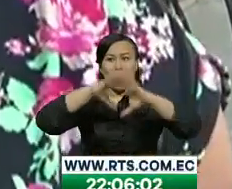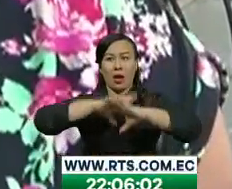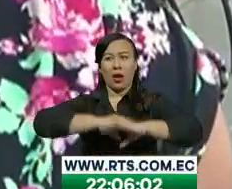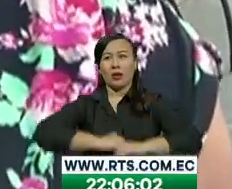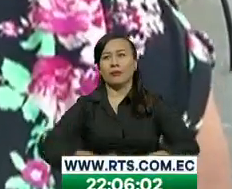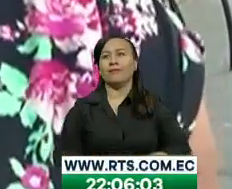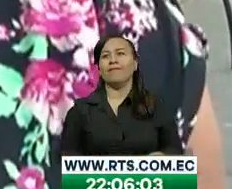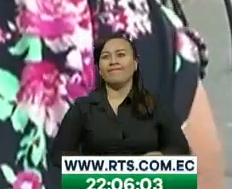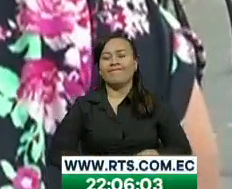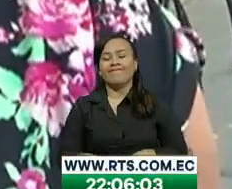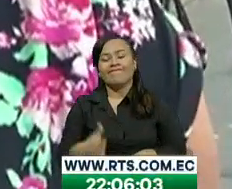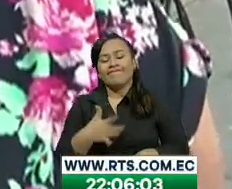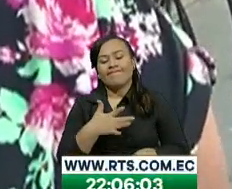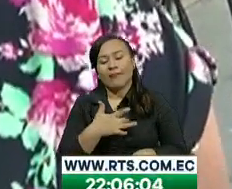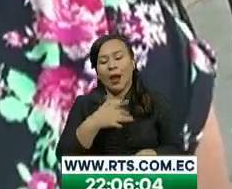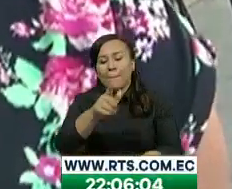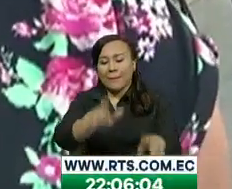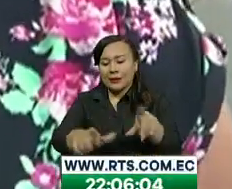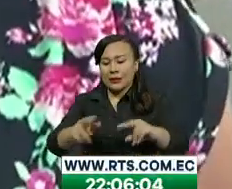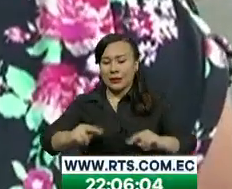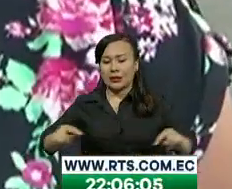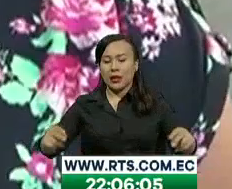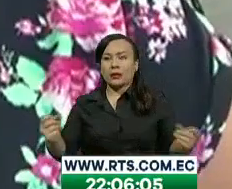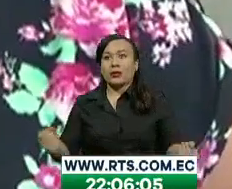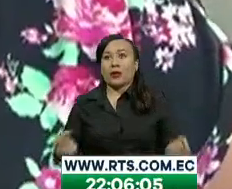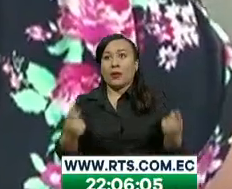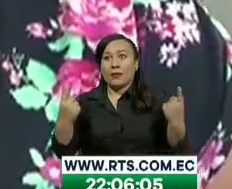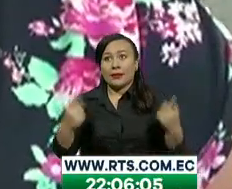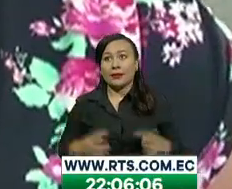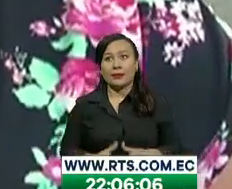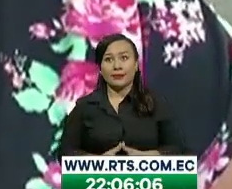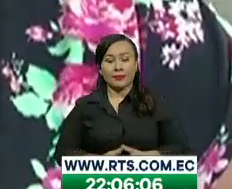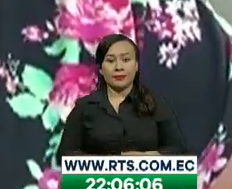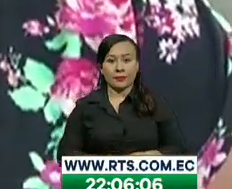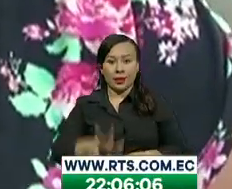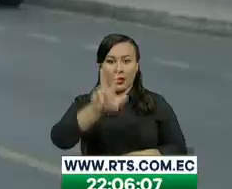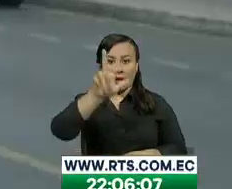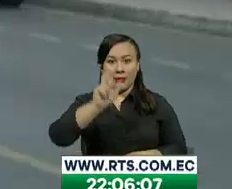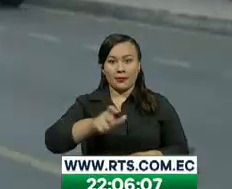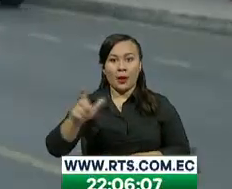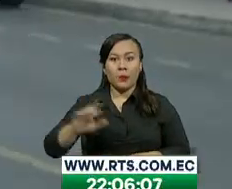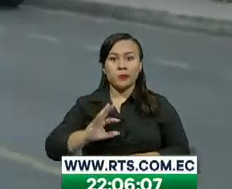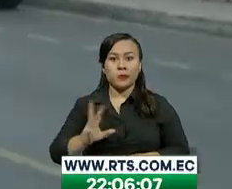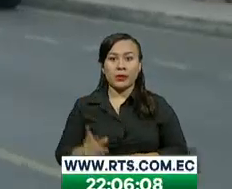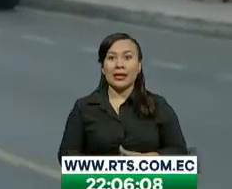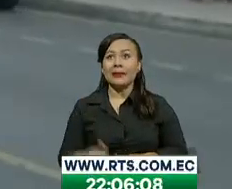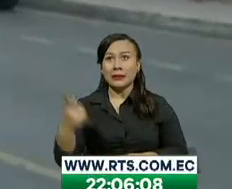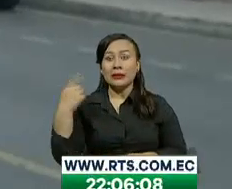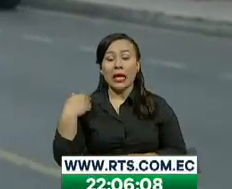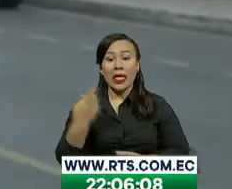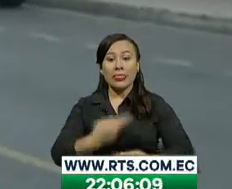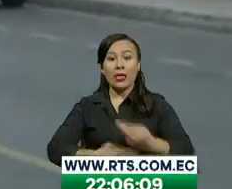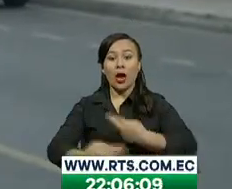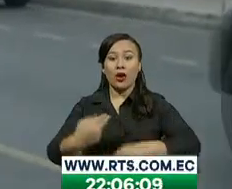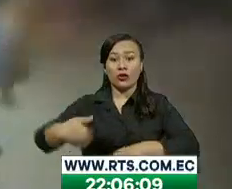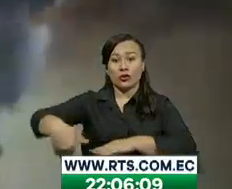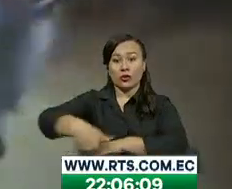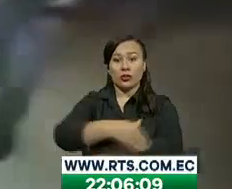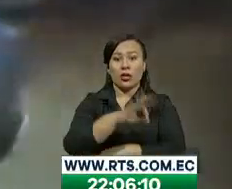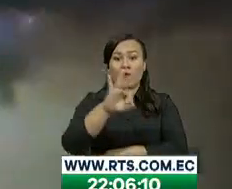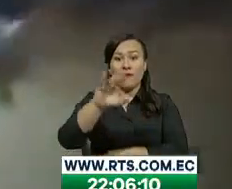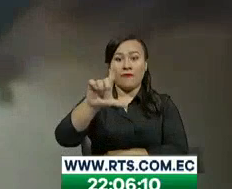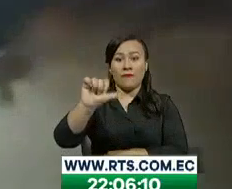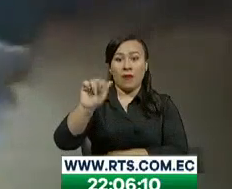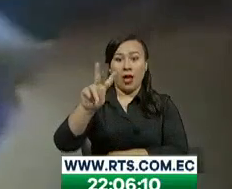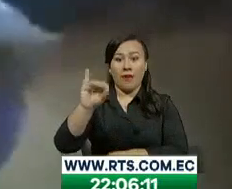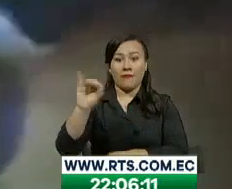lastimosamente teníamos un par de clientes y fueron sorprendidos por tres ladrones. Quienes tienen negocios en la avenida Flavio Reyes aseguran que